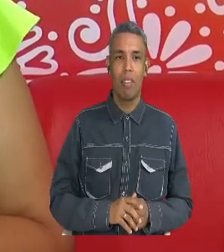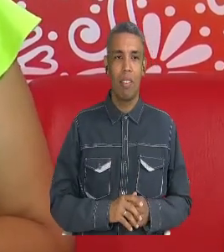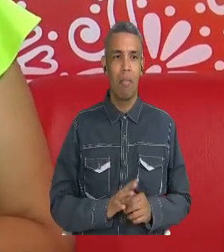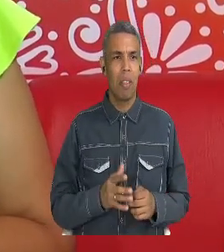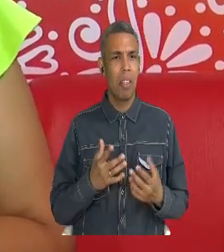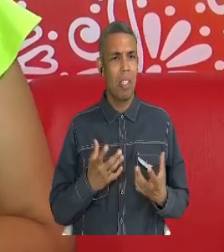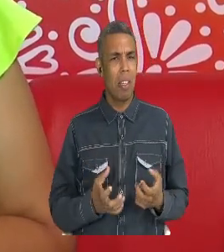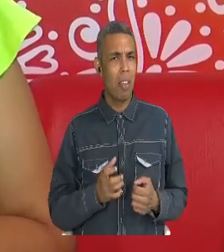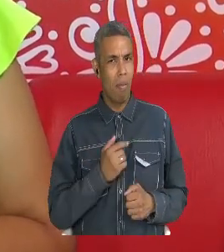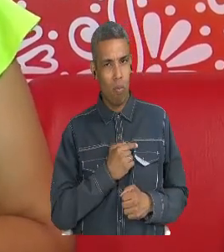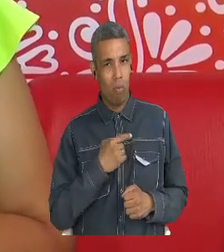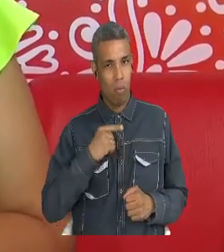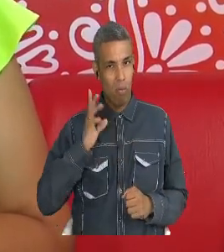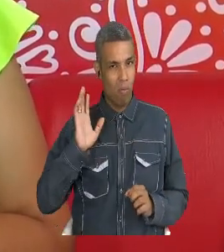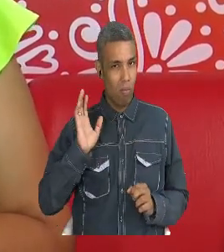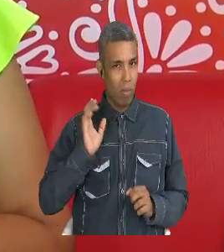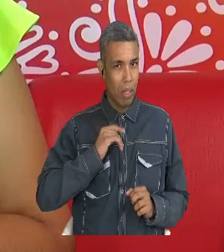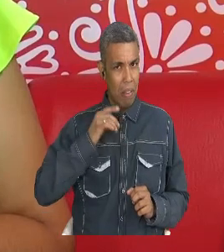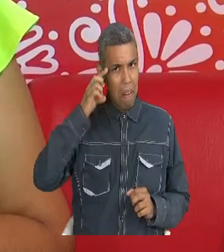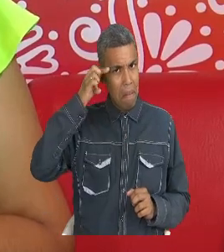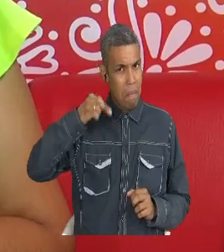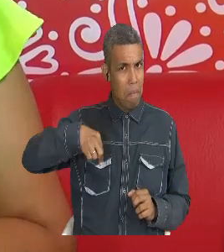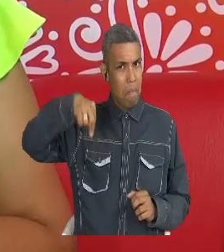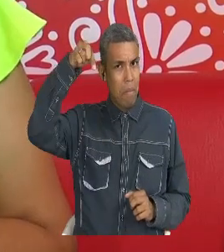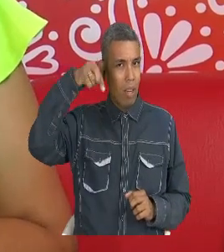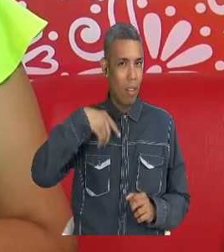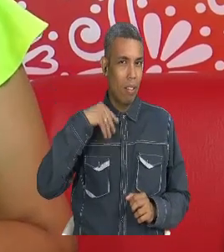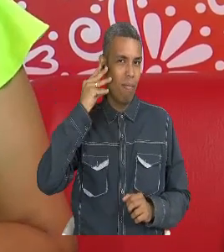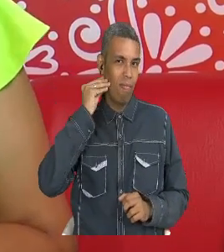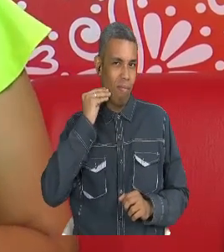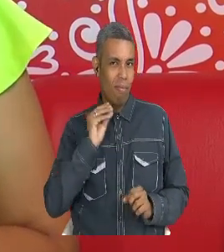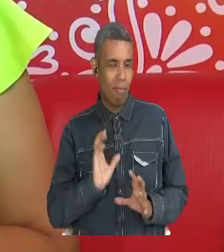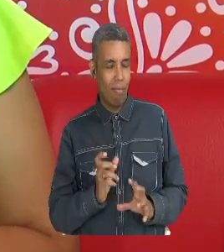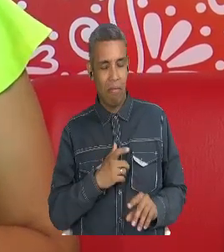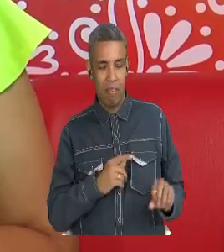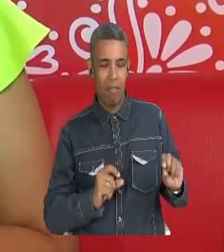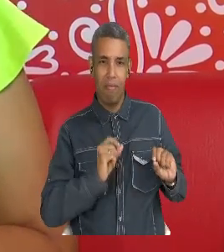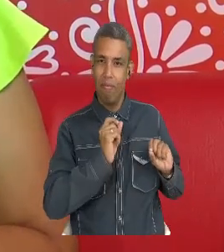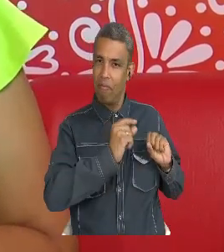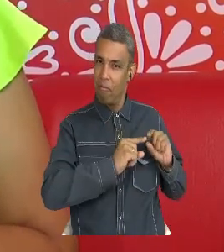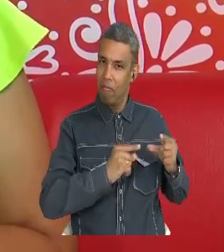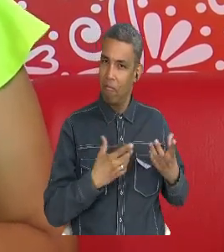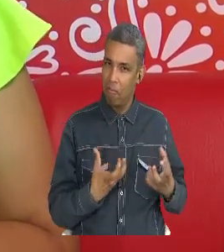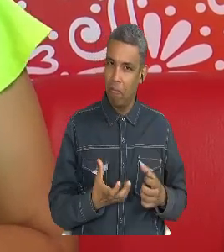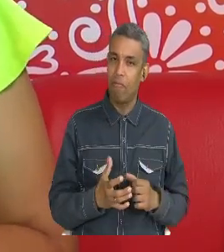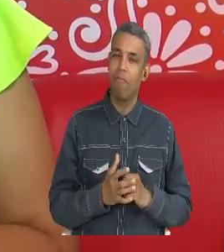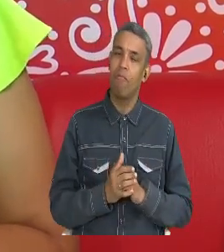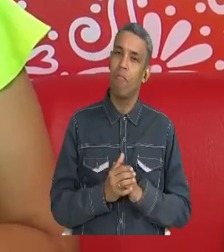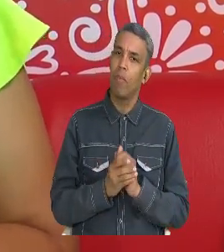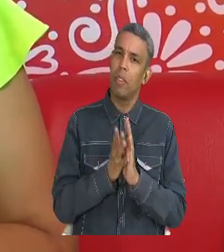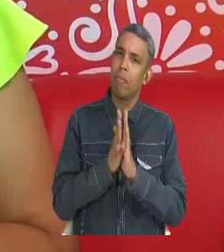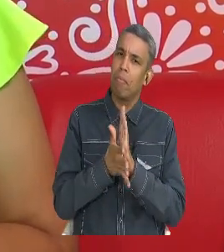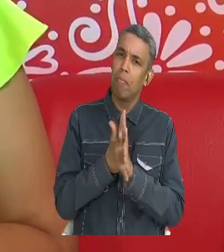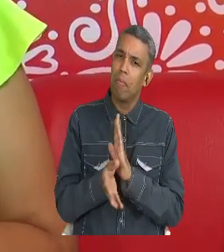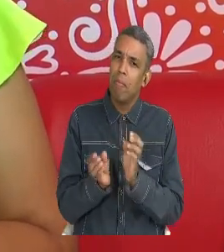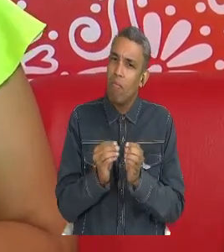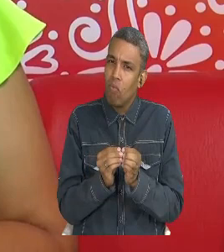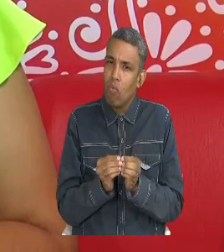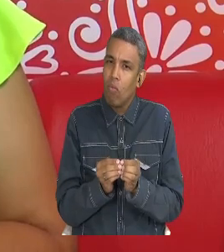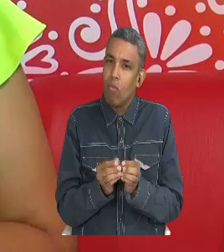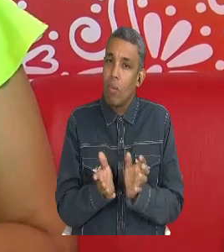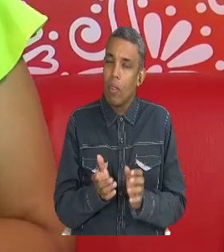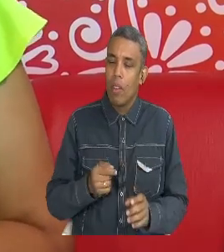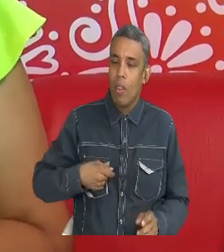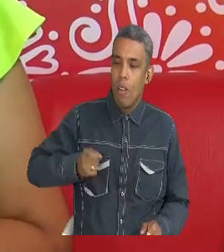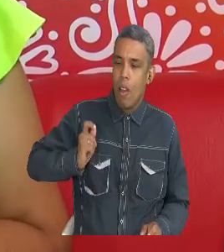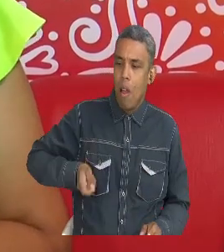pues aparte de las preguntas que nos han hecho nuestros televidentes, pues ellos nos han pedido que les contemos un poco acerca de nuestra abogada y de